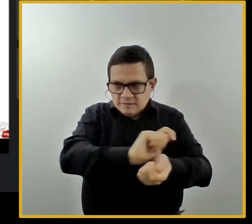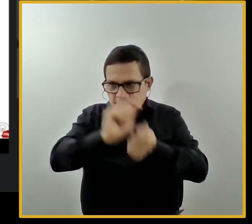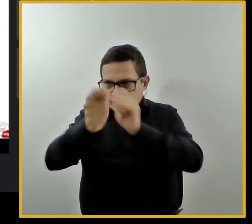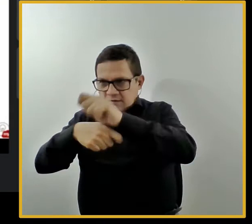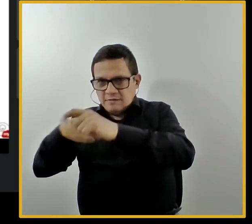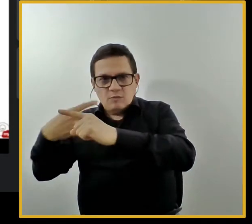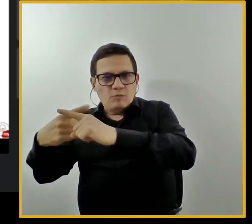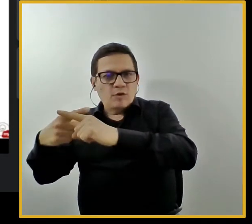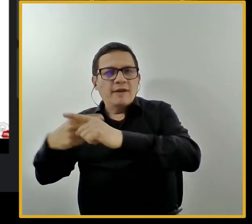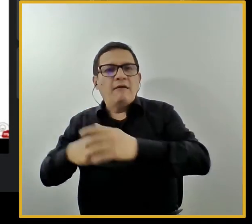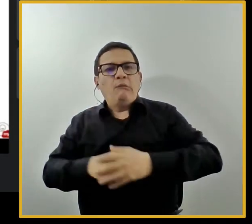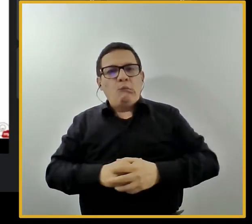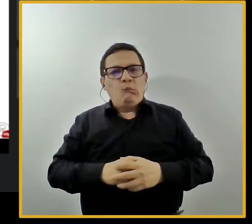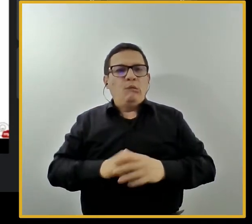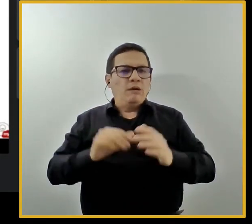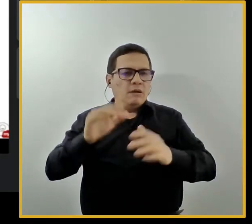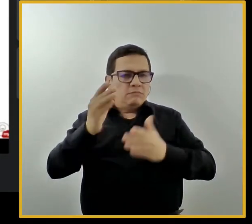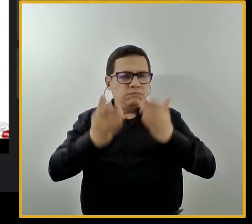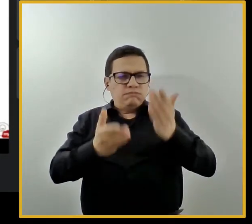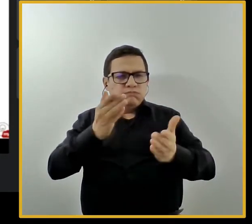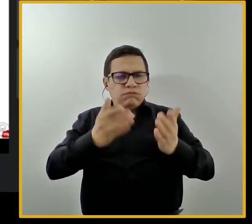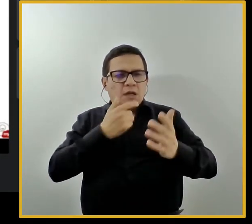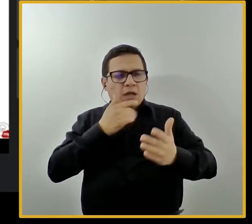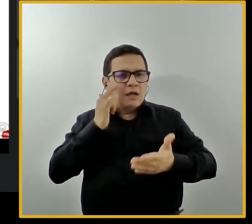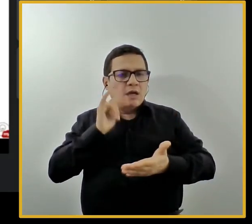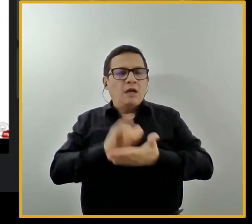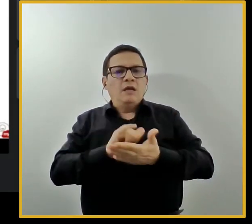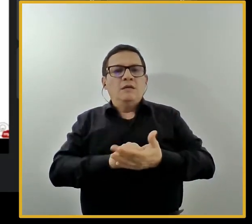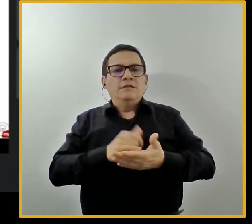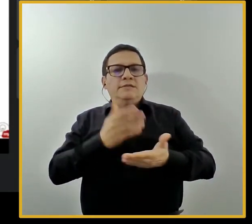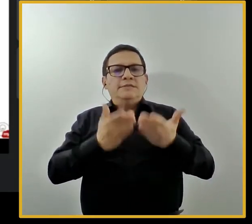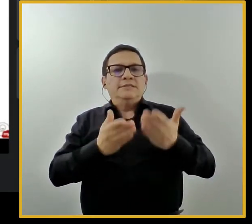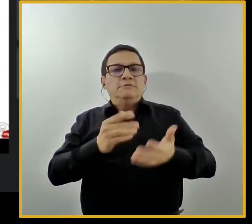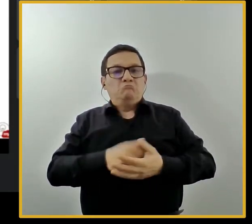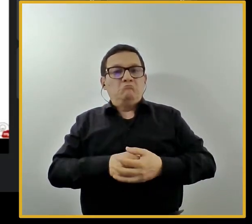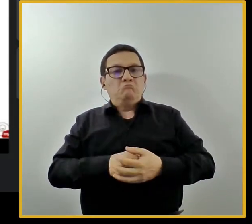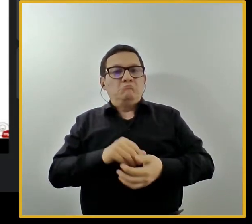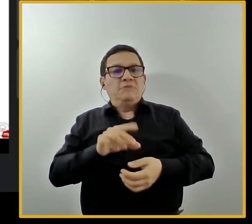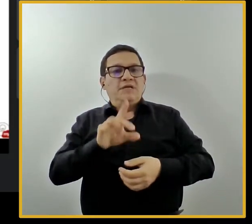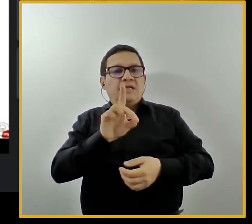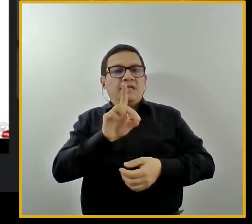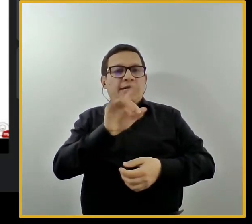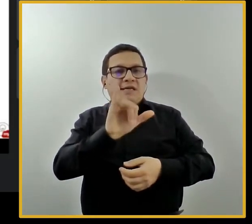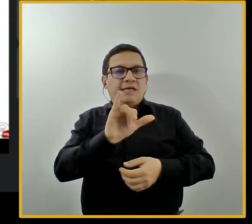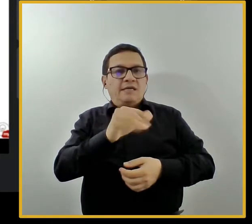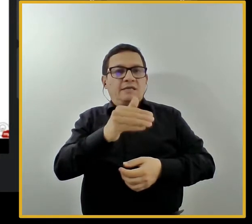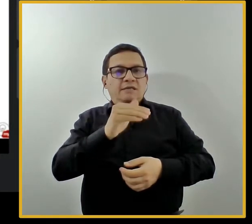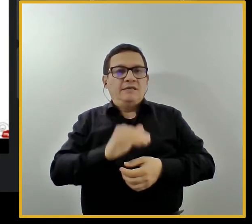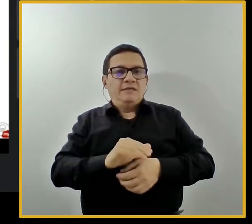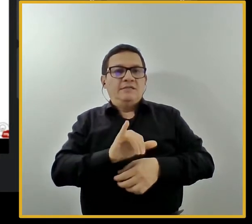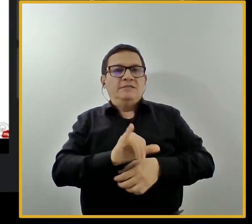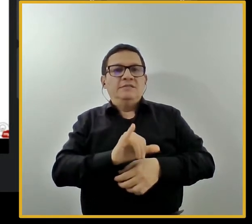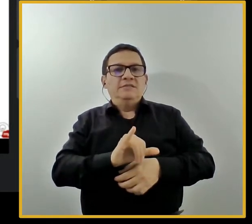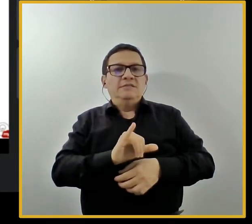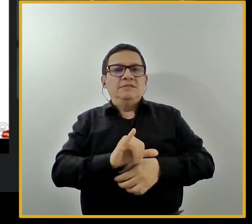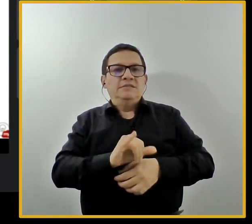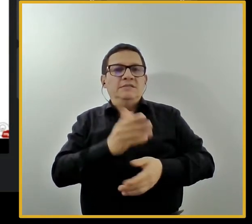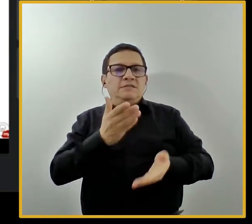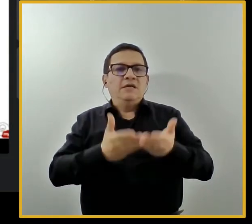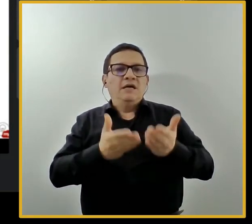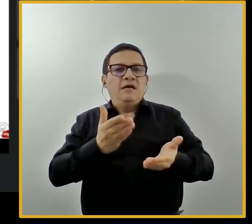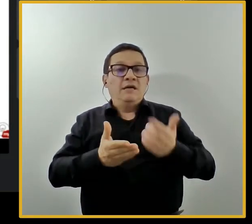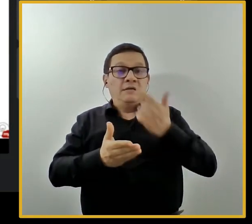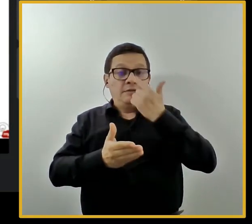diferenciales, pues me queda de Y sobre Y, ¿cierto? Igual a ¿qué? A